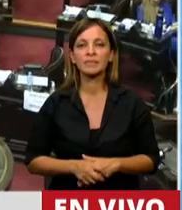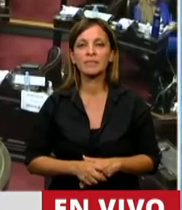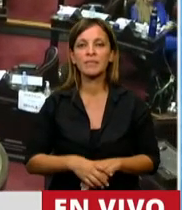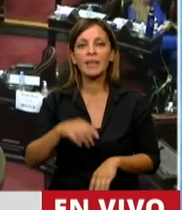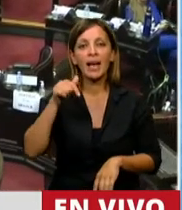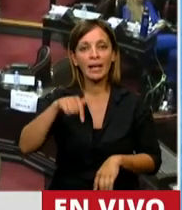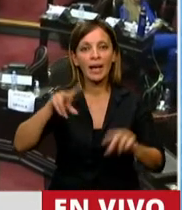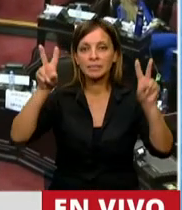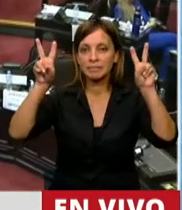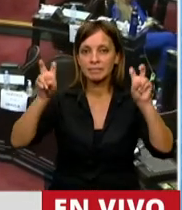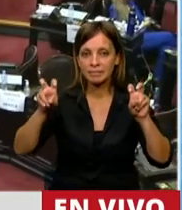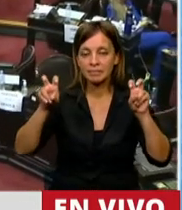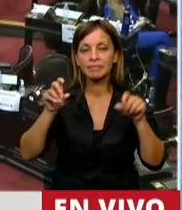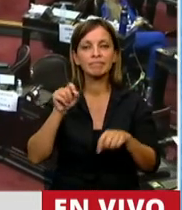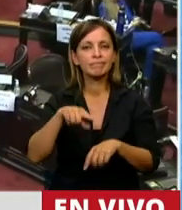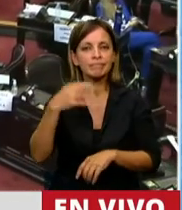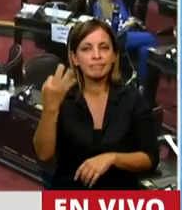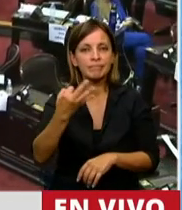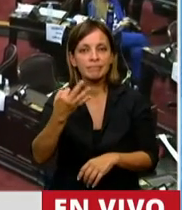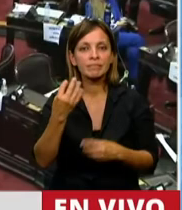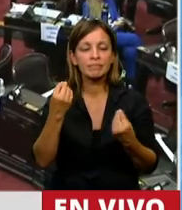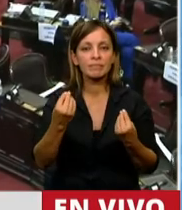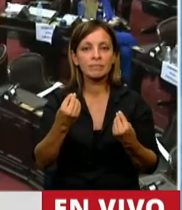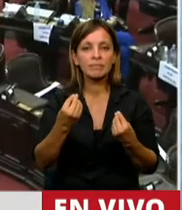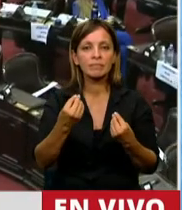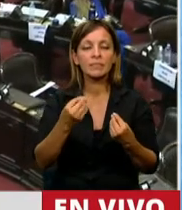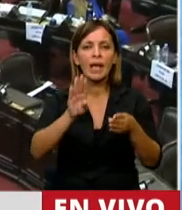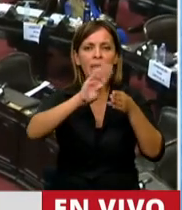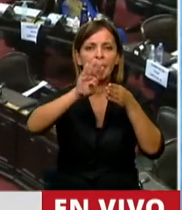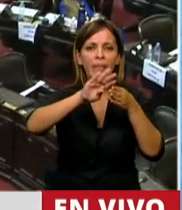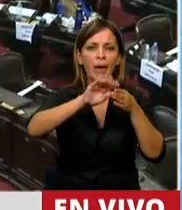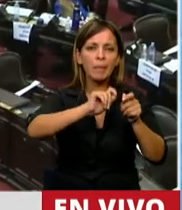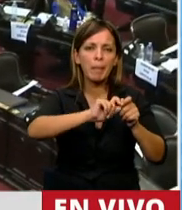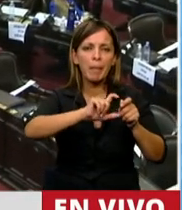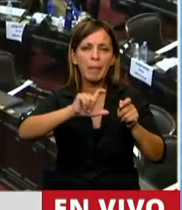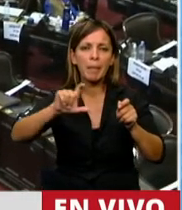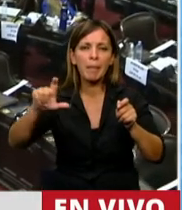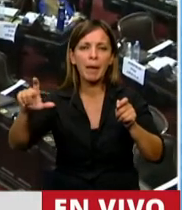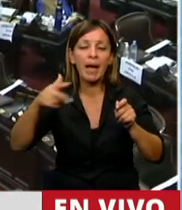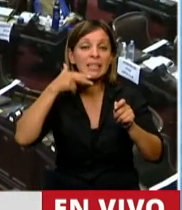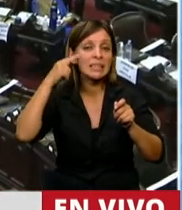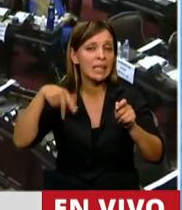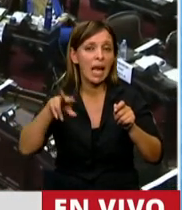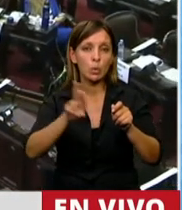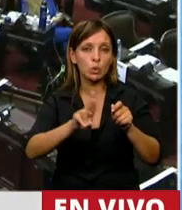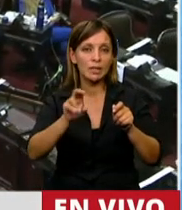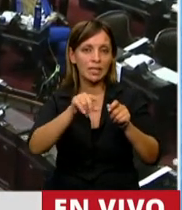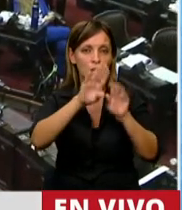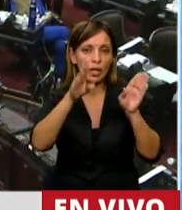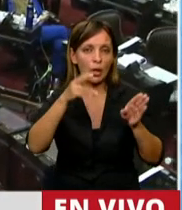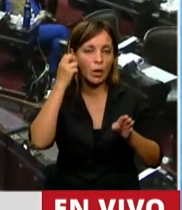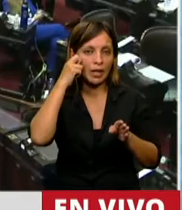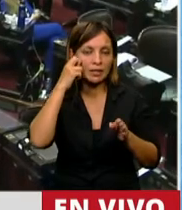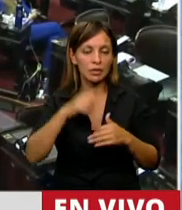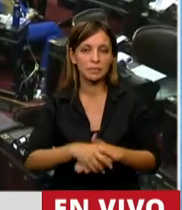hemos tenido, y no exclusivo de una gestión, es que se han contraído empréstitos a lo largo de la historia sin la autorización del Congreso.